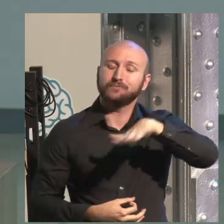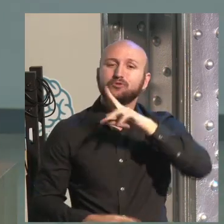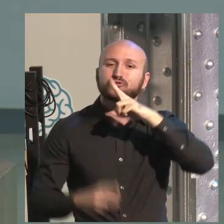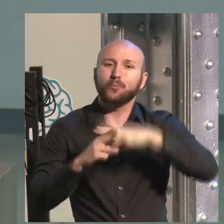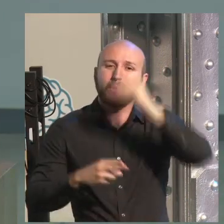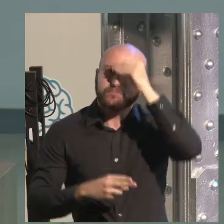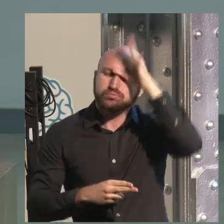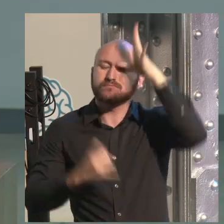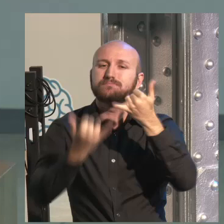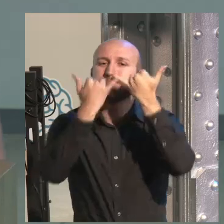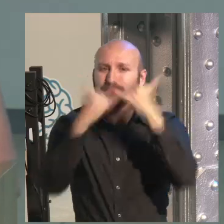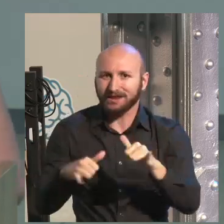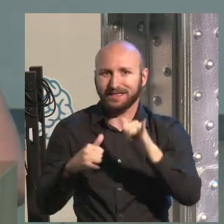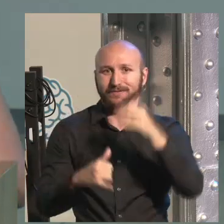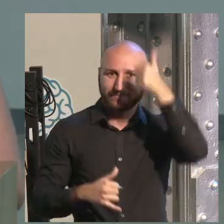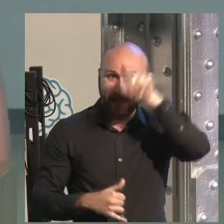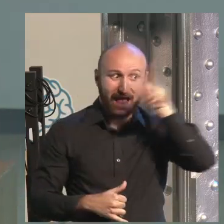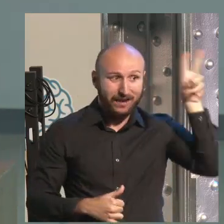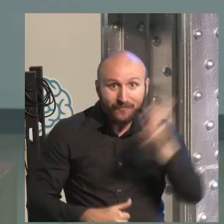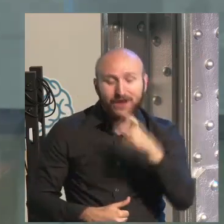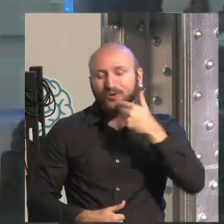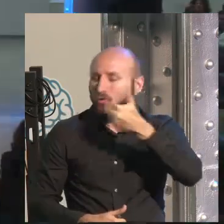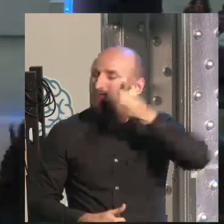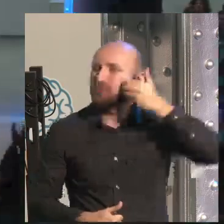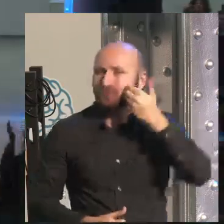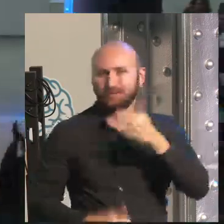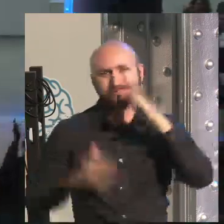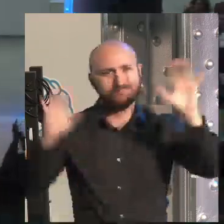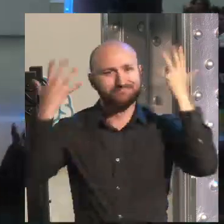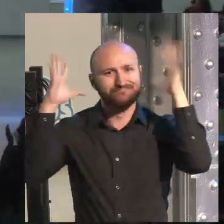Thinking Party, con alguien como Juan Luis Arzuaga. ¿Dónde lo tenemos, Arzuaga?